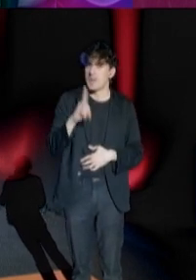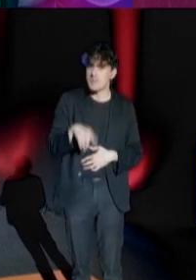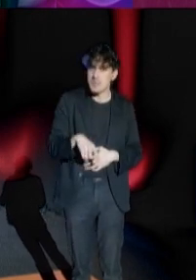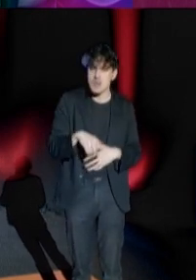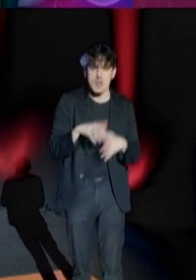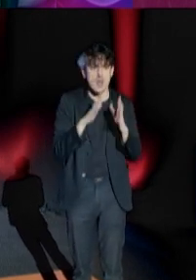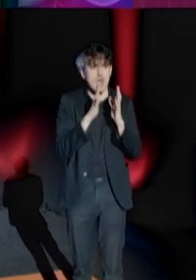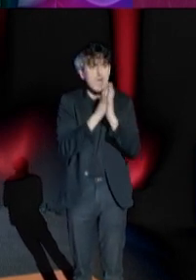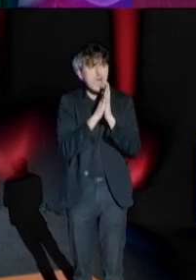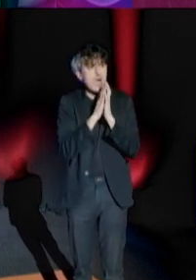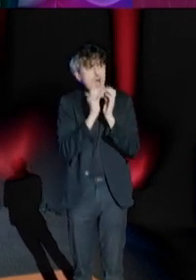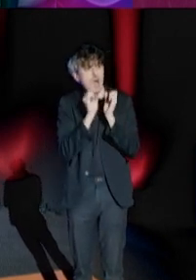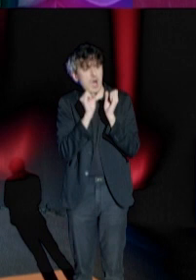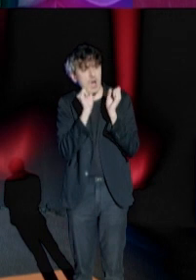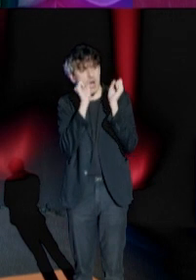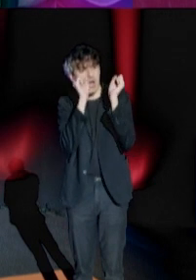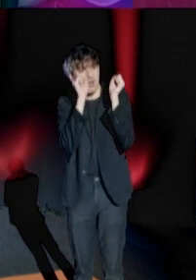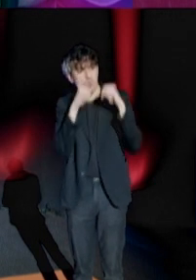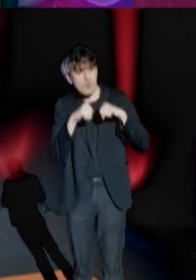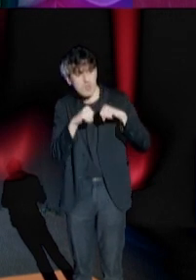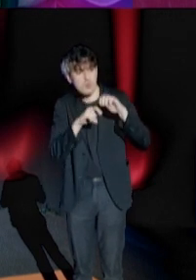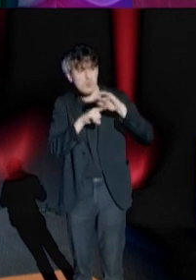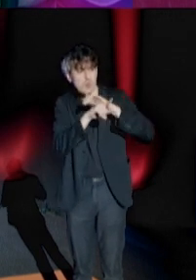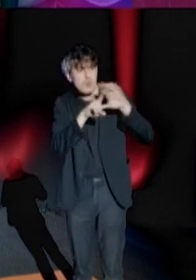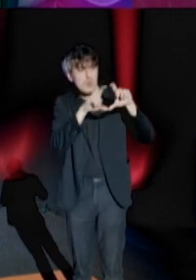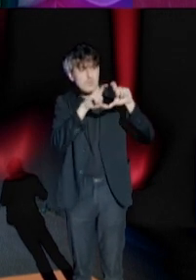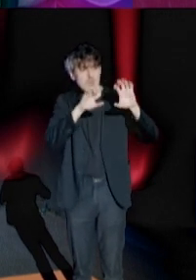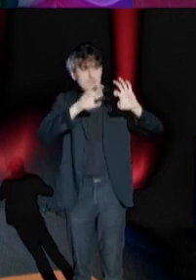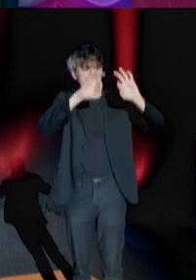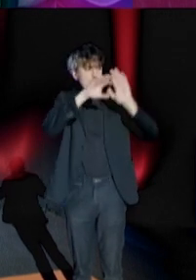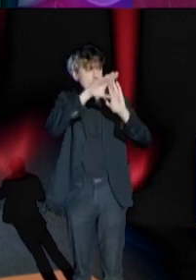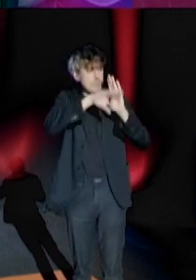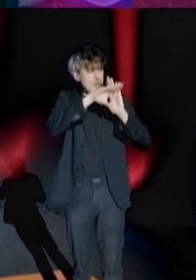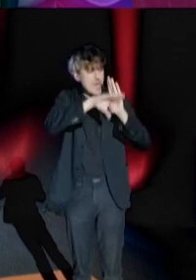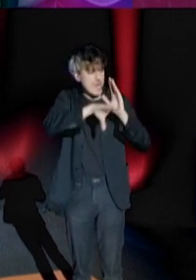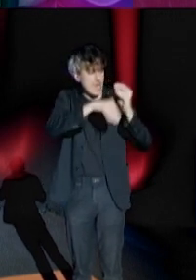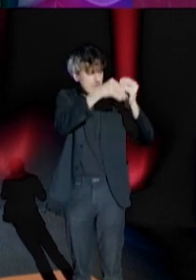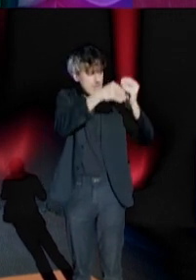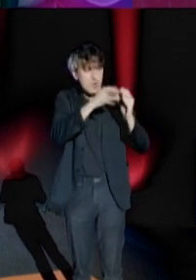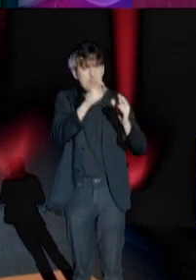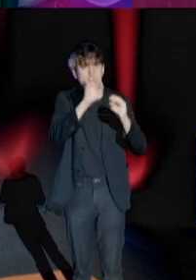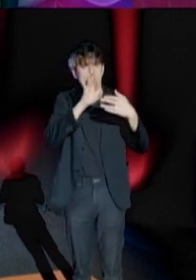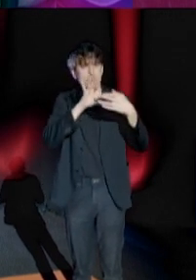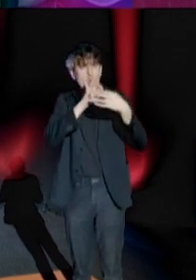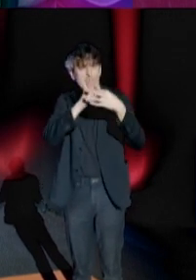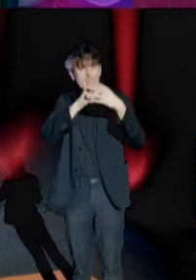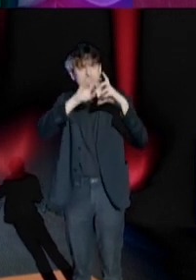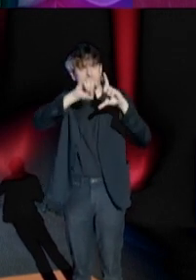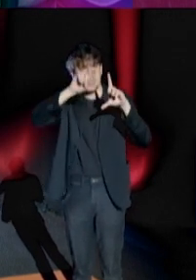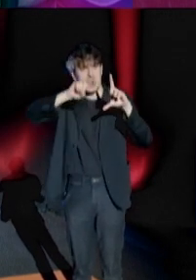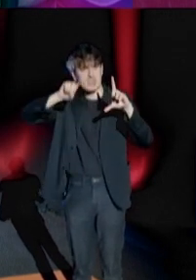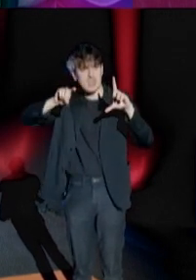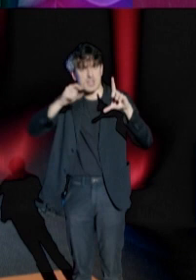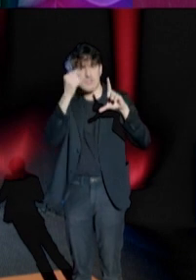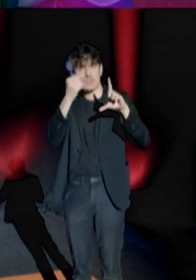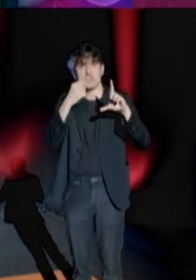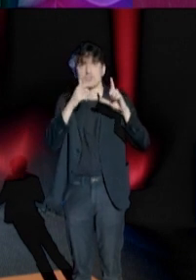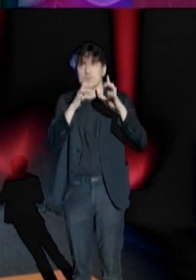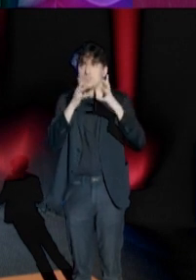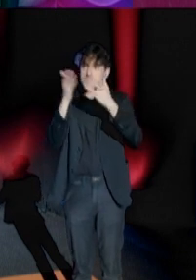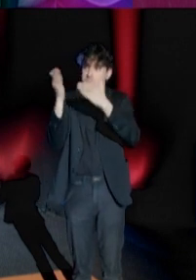acuerdos con empresas tanto de plugin como de conectores eh de dat graf y aquí os invito a que